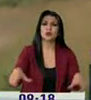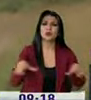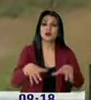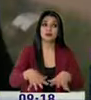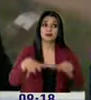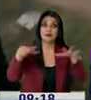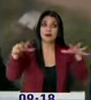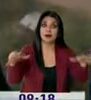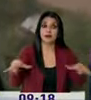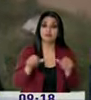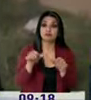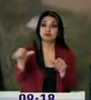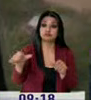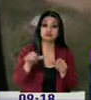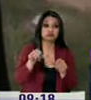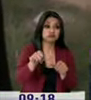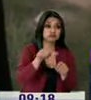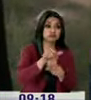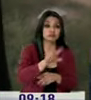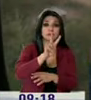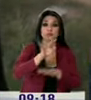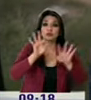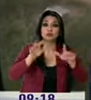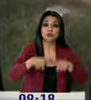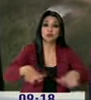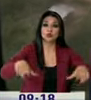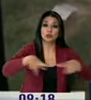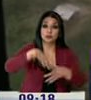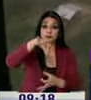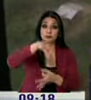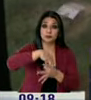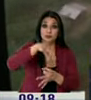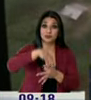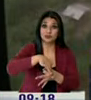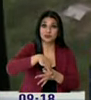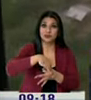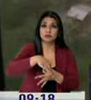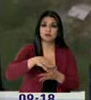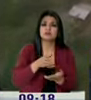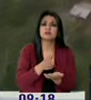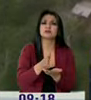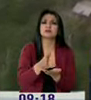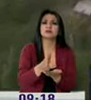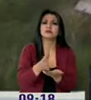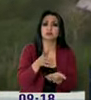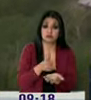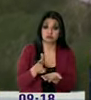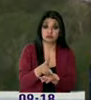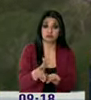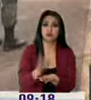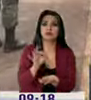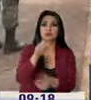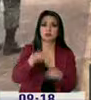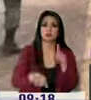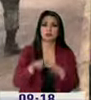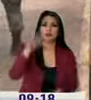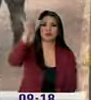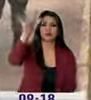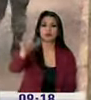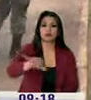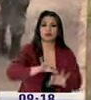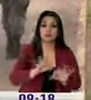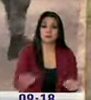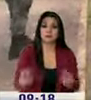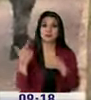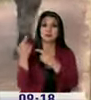particularidad geográfica, con 28 recintos ubicados en zonas electorales a las que se accede exclusivamente por vía aérea, los